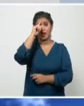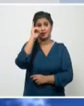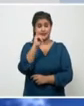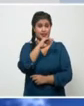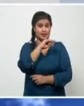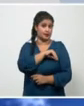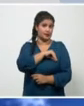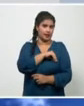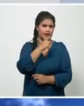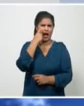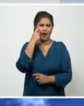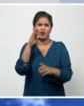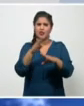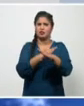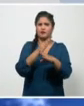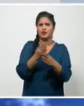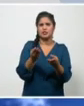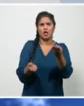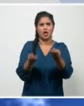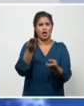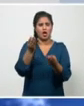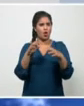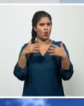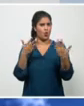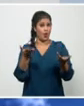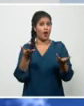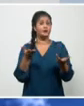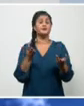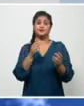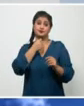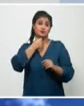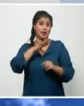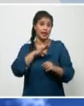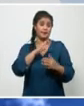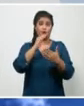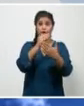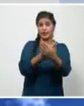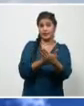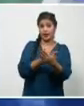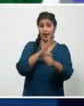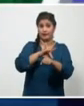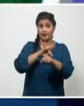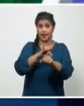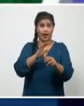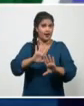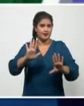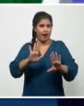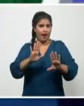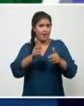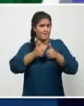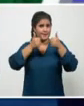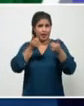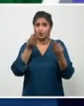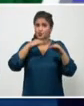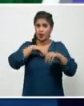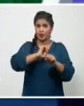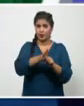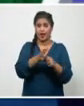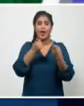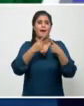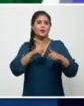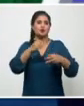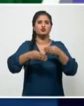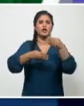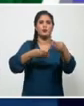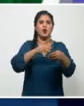las alteraciones y secuelas que deja independientemente de la edad, sexo, entre otros parámetros. Siempre hablamos, 60 y pico,